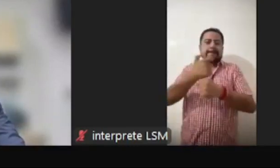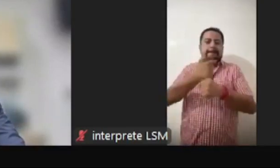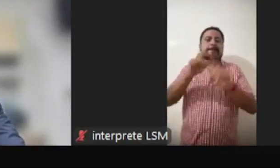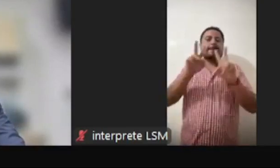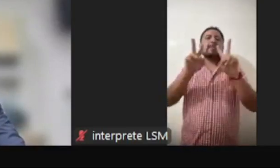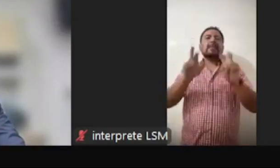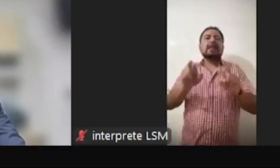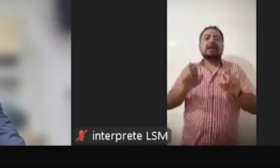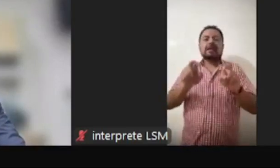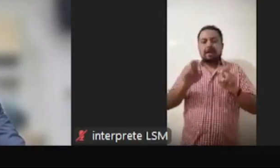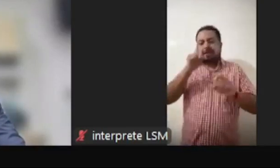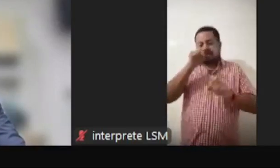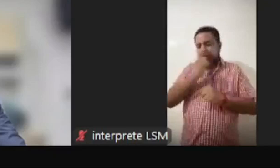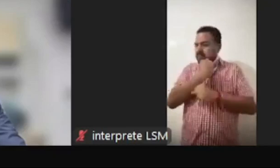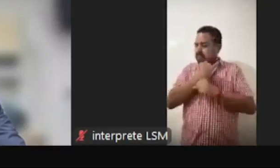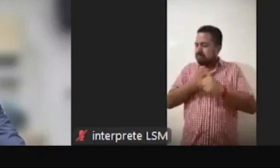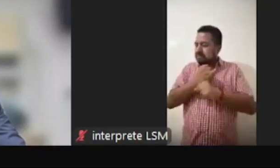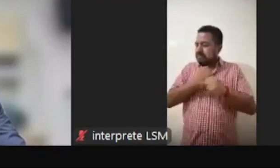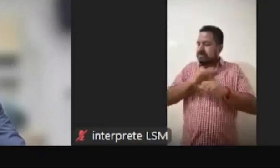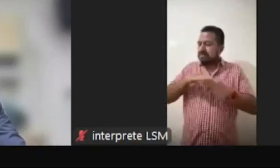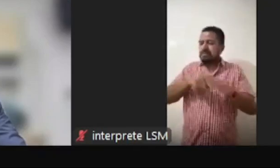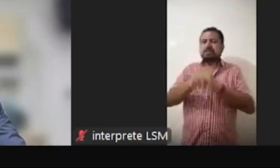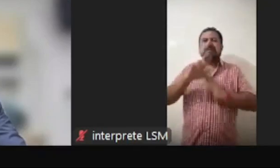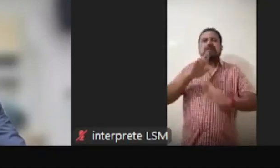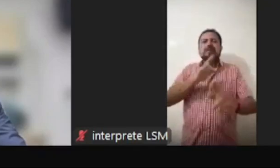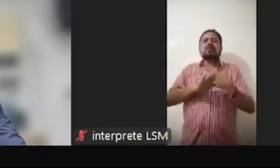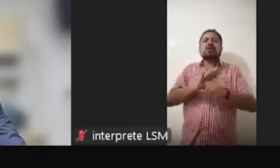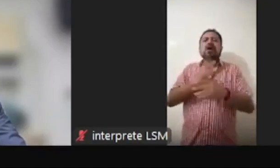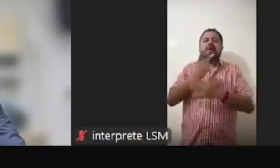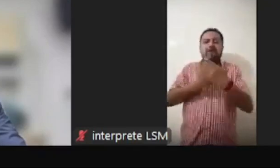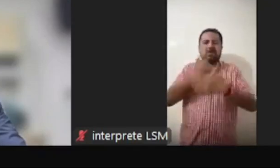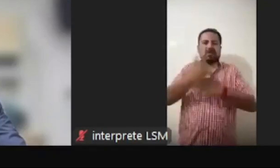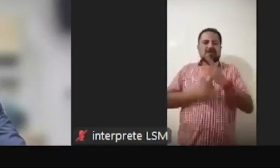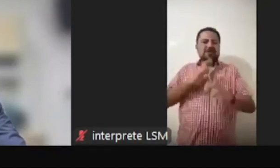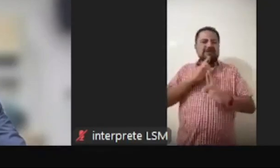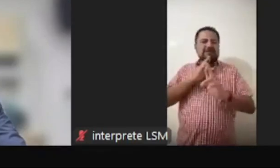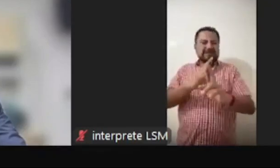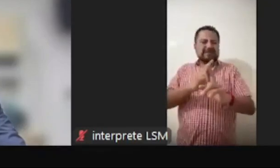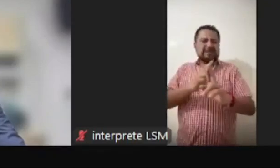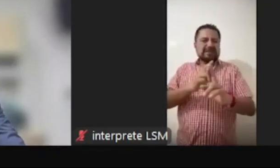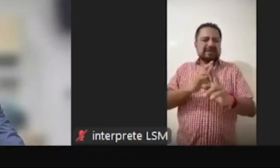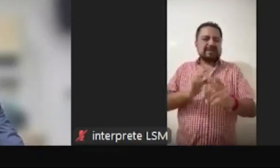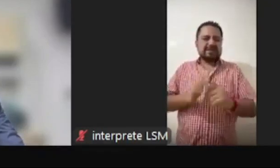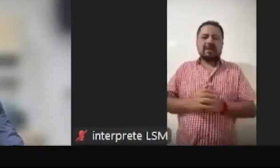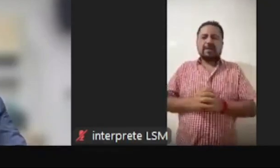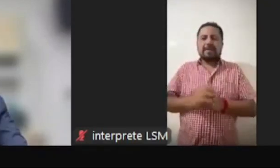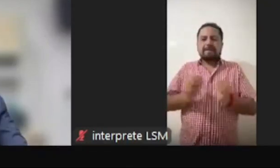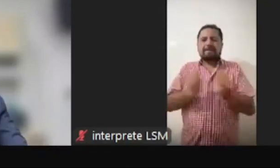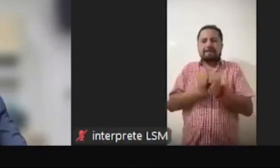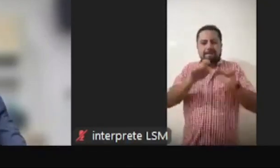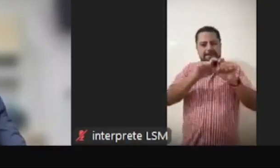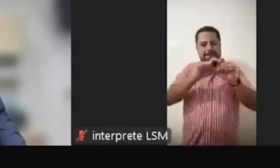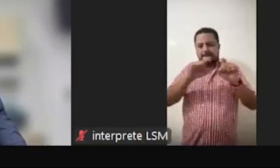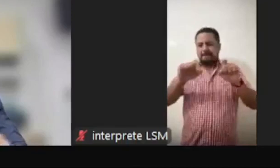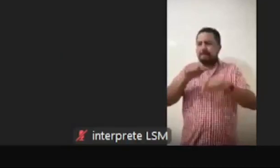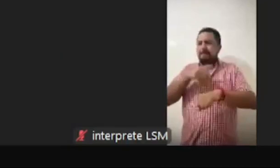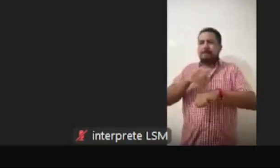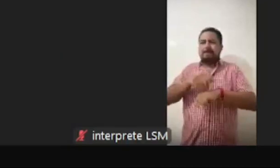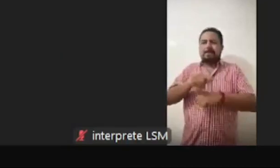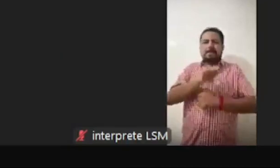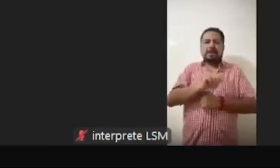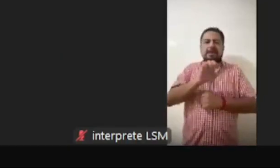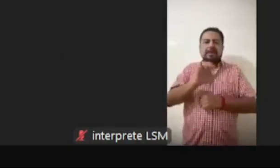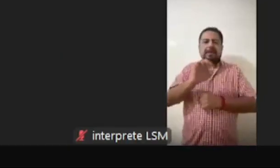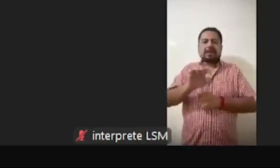listado para analizar y resolver se trata de un proyecto de resolución con clave de identificación TEE, diagonal